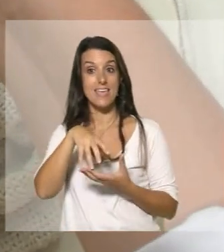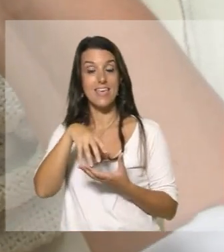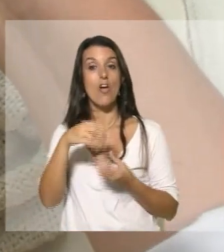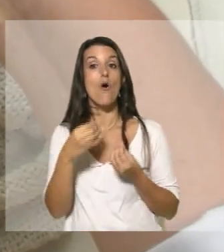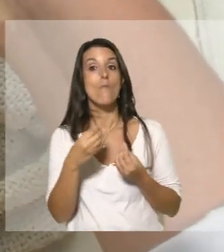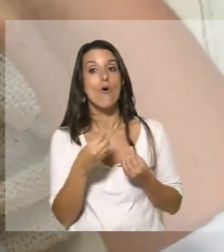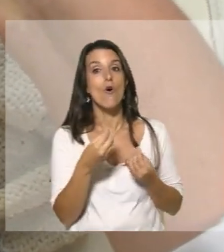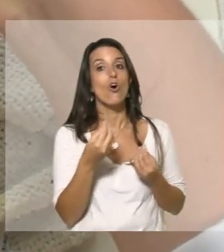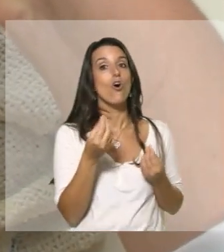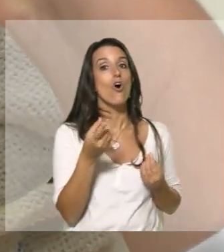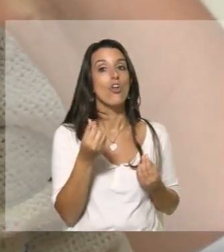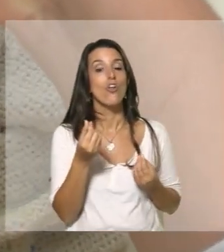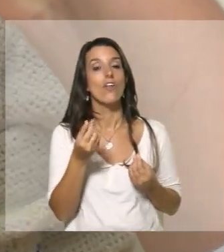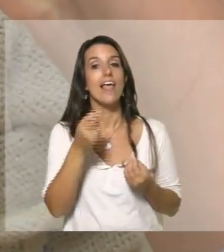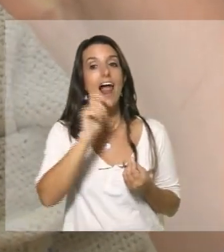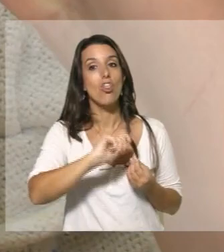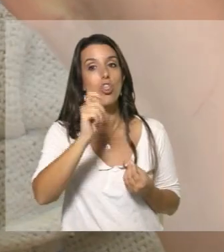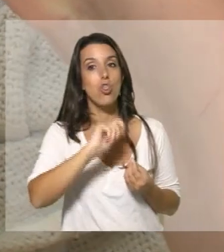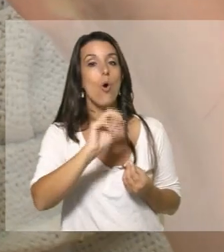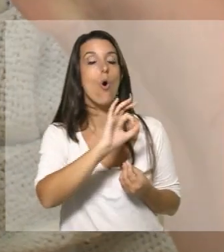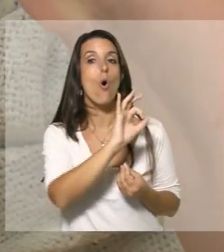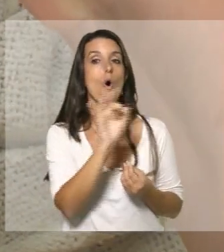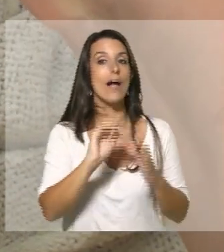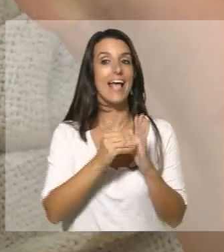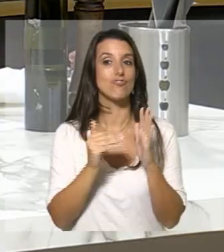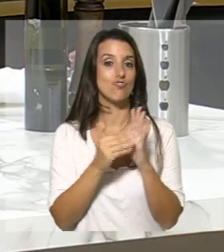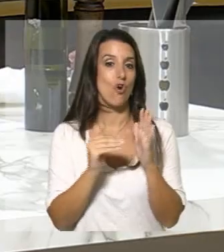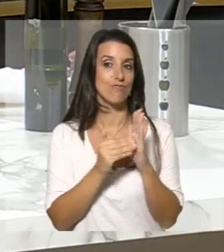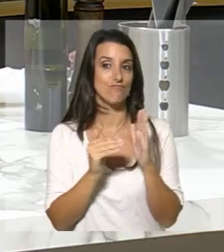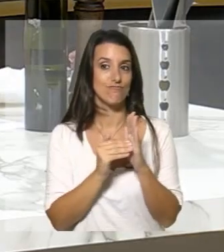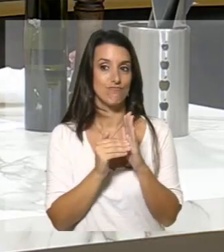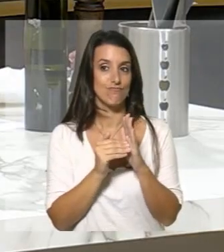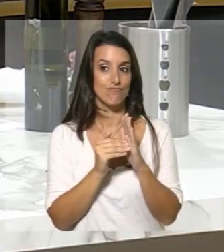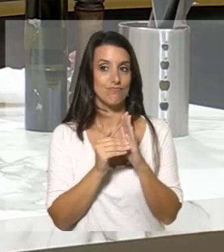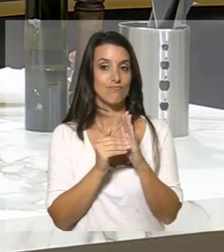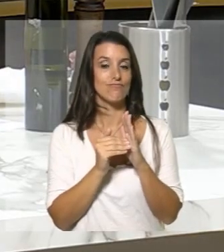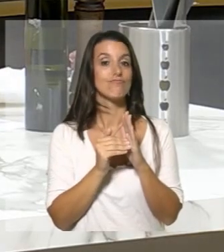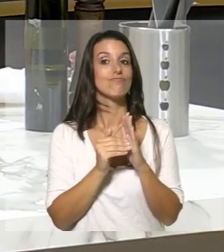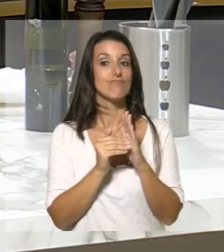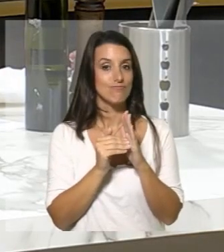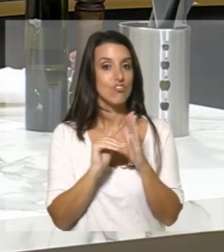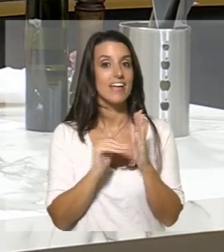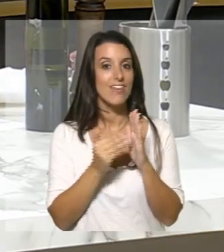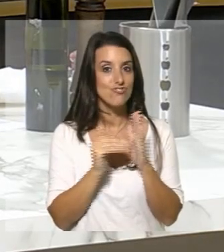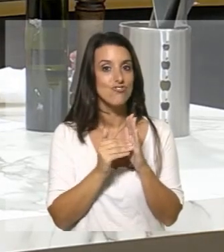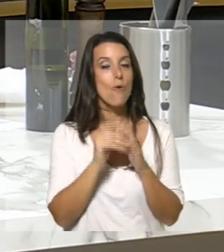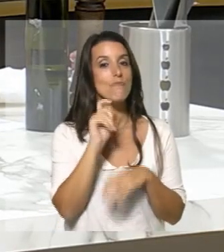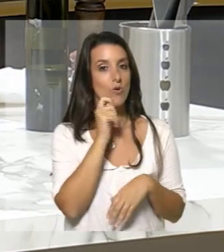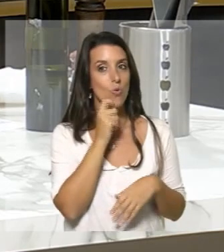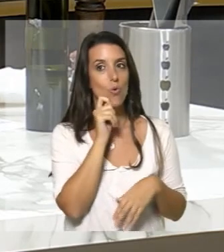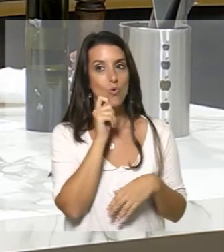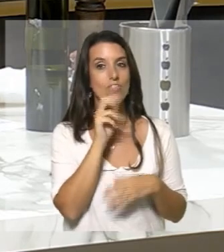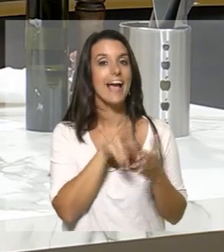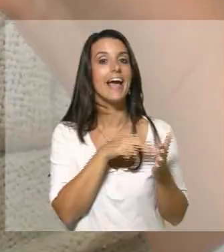¿Alibaba? Sí. Con helado o con un poquito de queso mascarpone. María. ¿Vieron? Con un quesito así que corte...